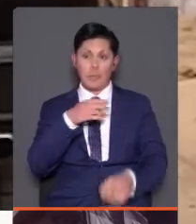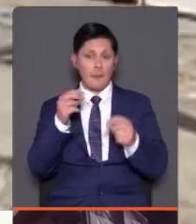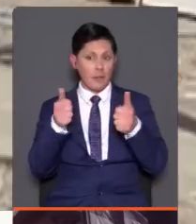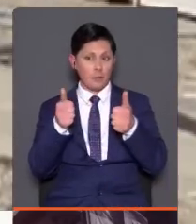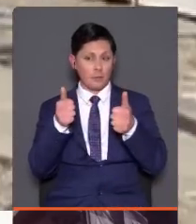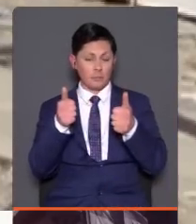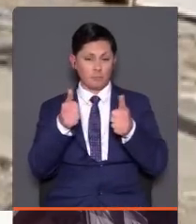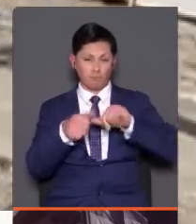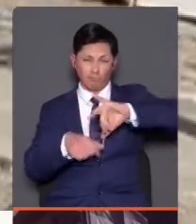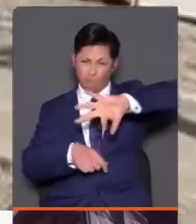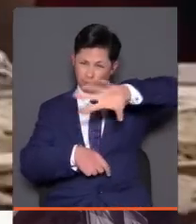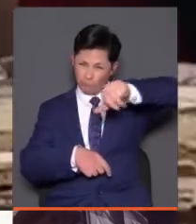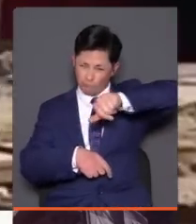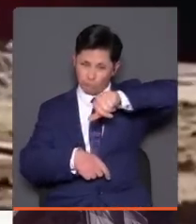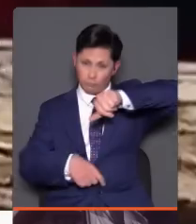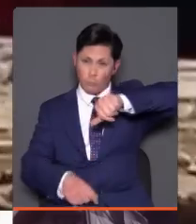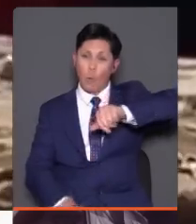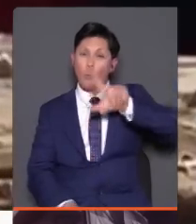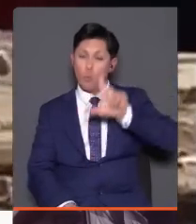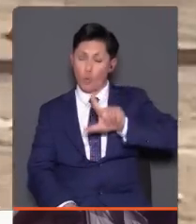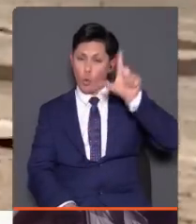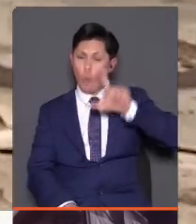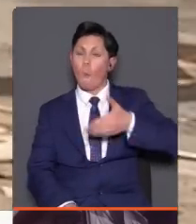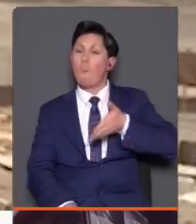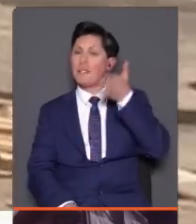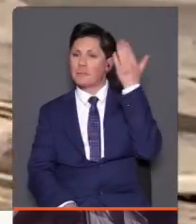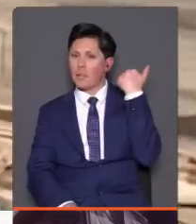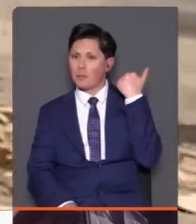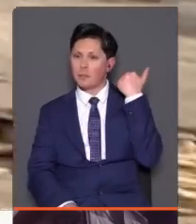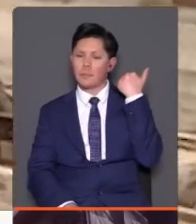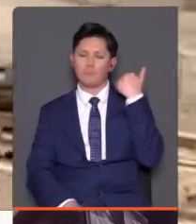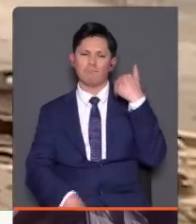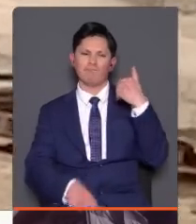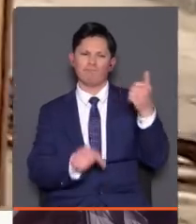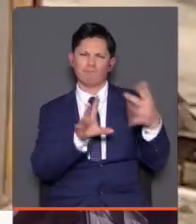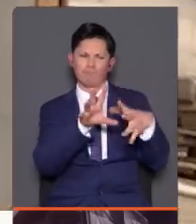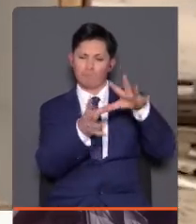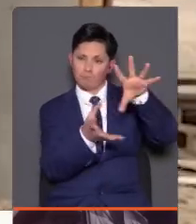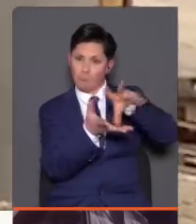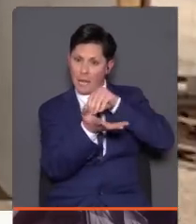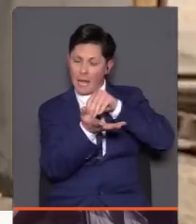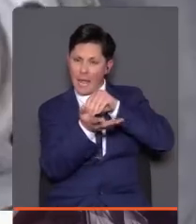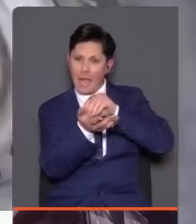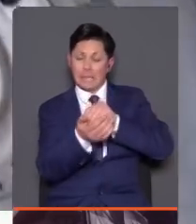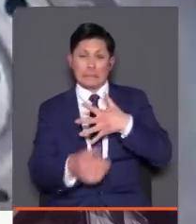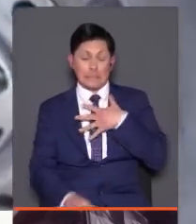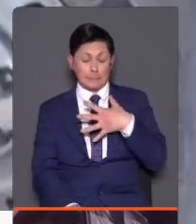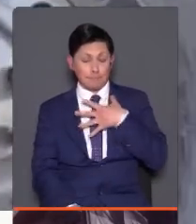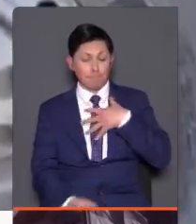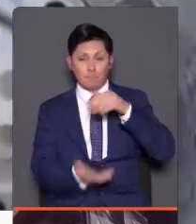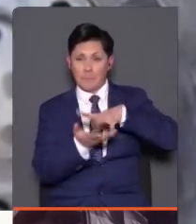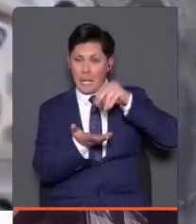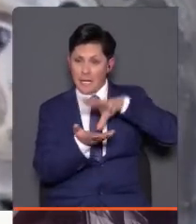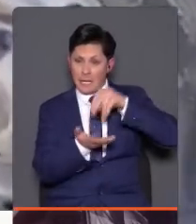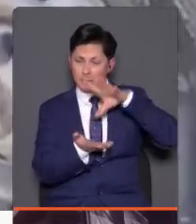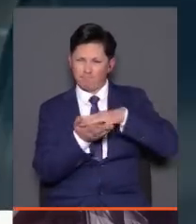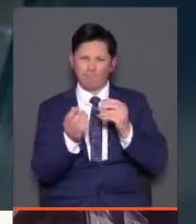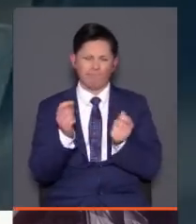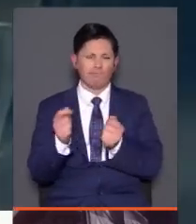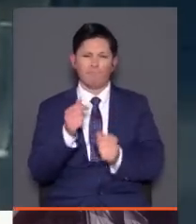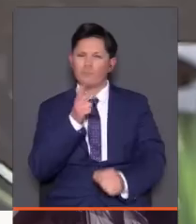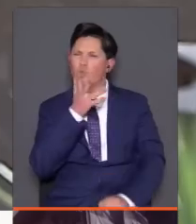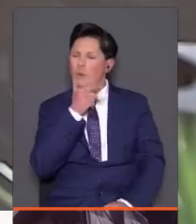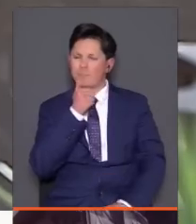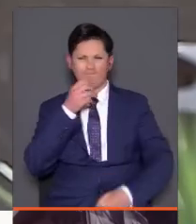allanamientos ocurridos en junio pasado, aquella célula quedó desarticulada, el temor en Arica persiste y la inseguridad se